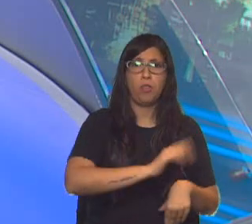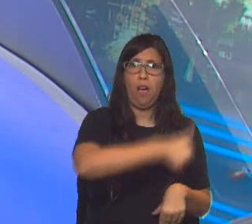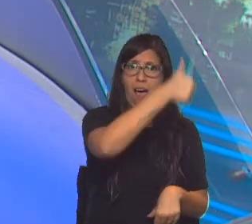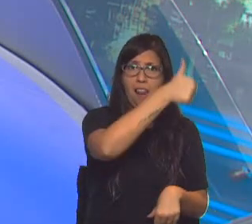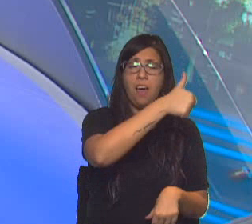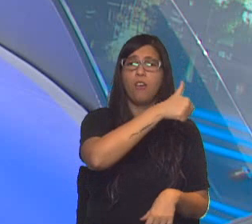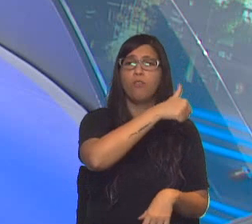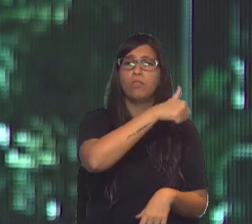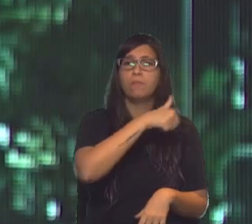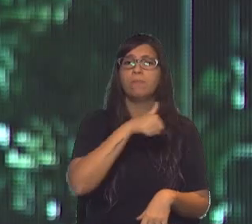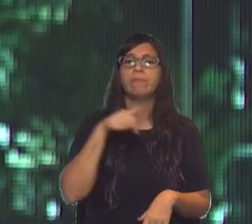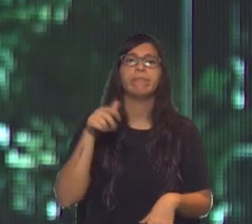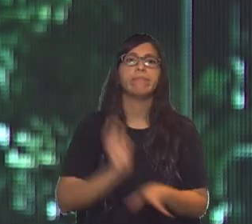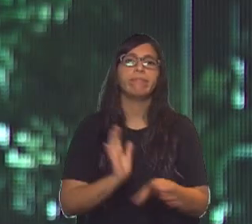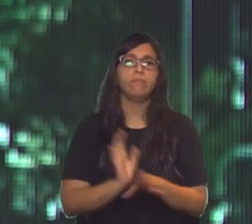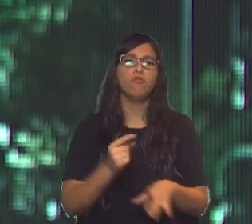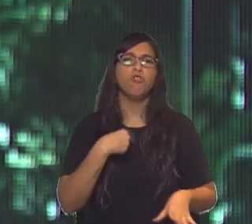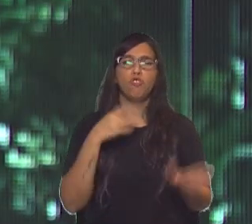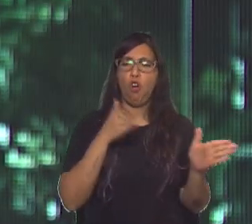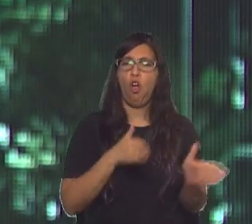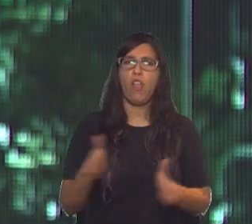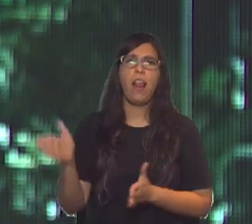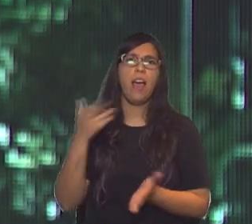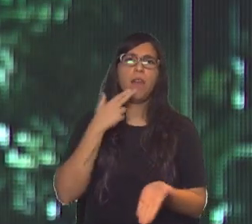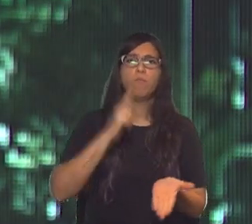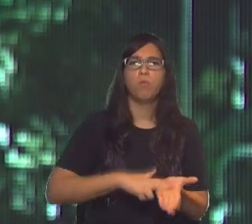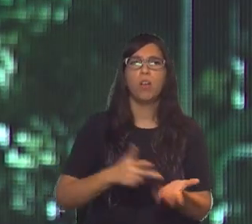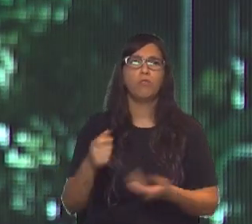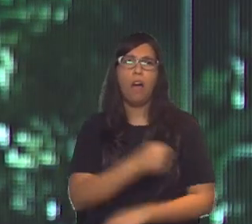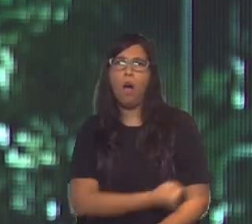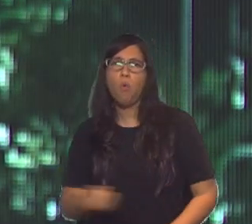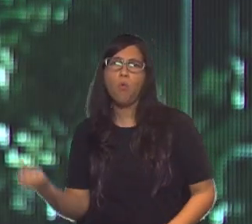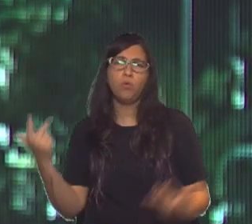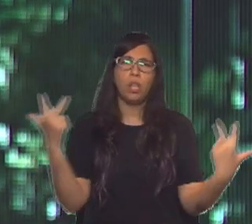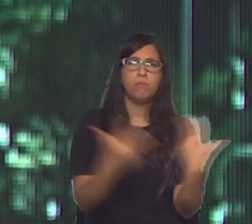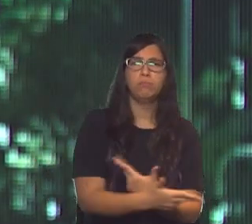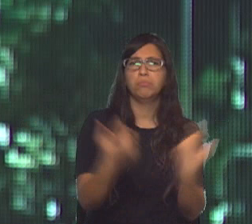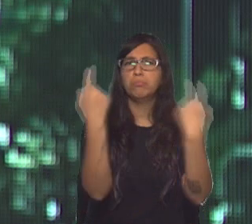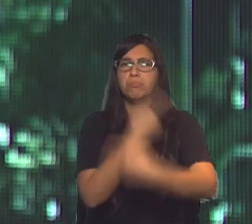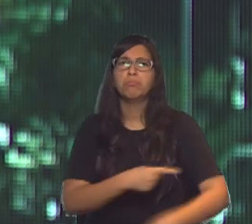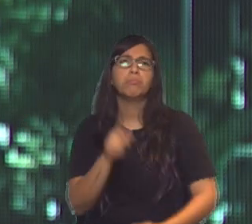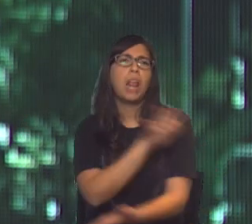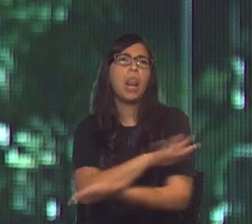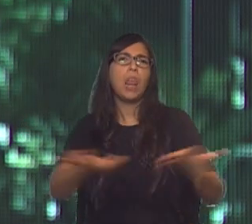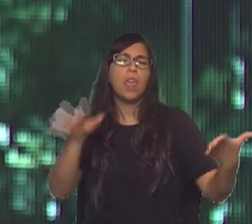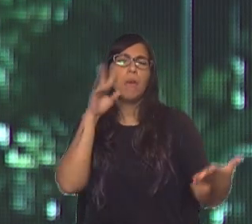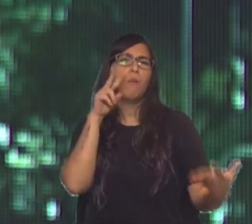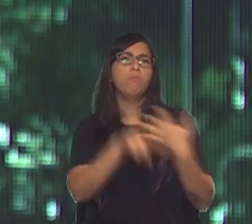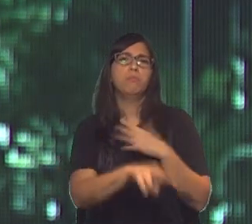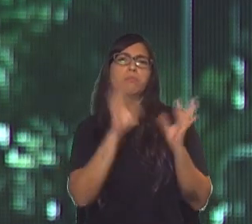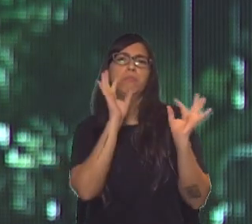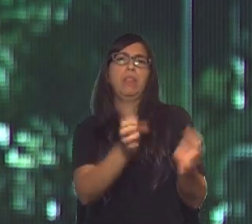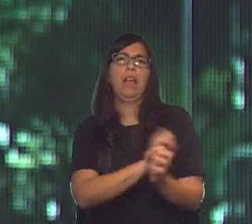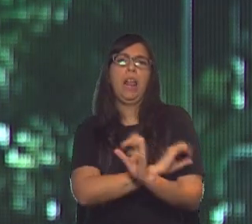en remarcar que ellos iban a ordenar las cuentas Fiscales que iban a ajustar que que bueno eh terminó